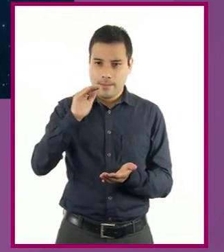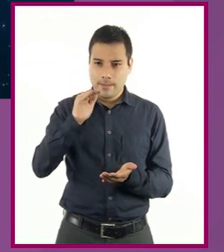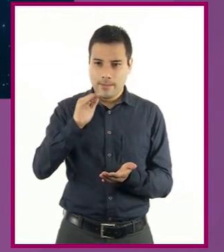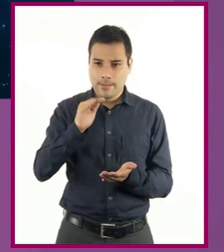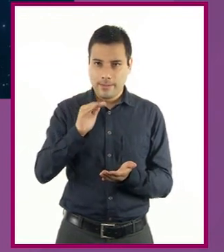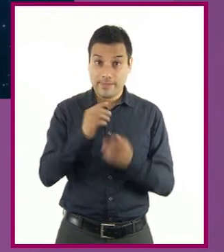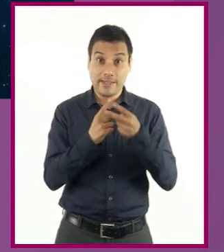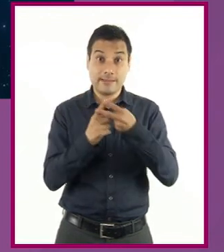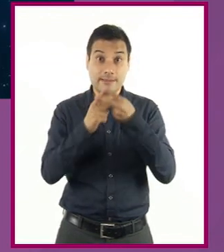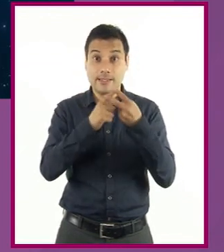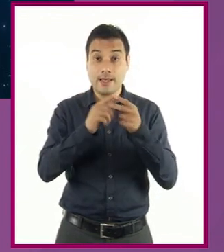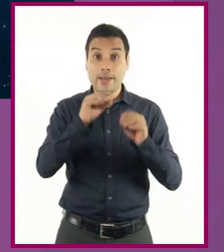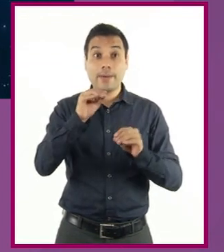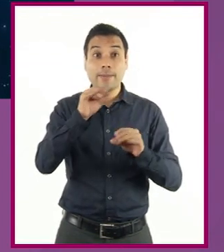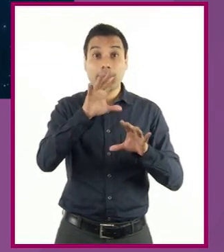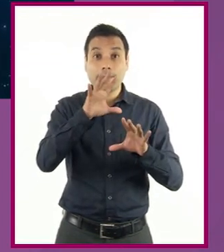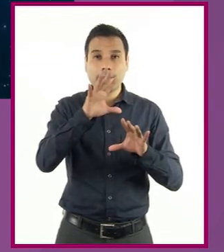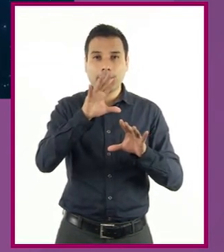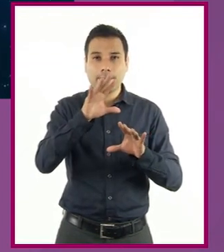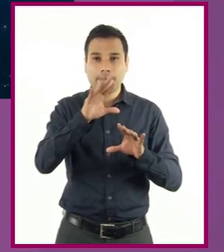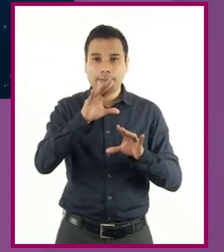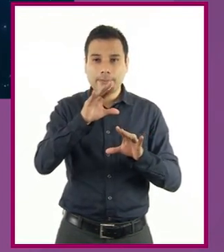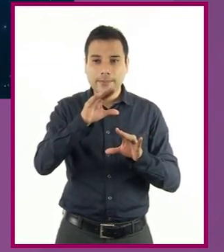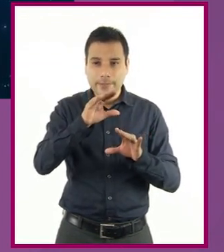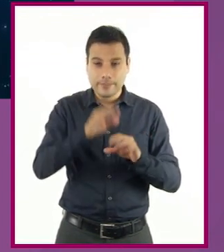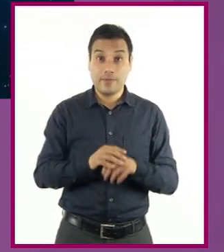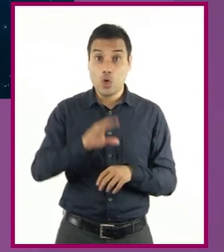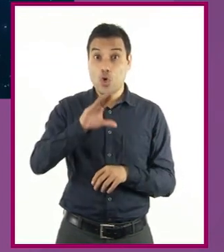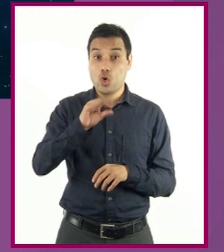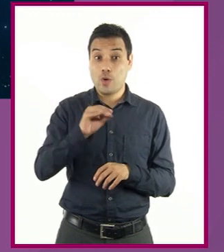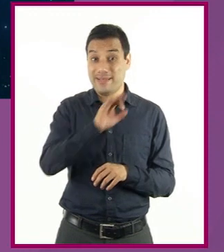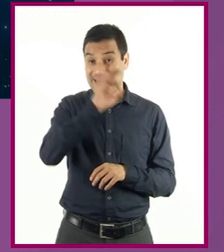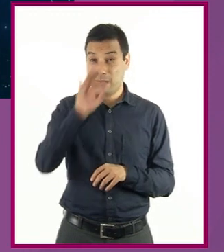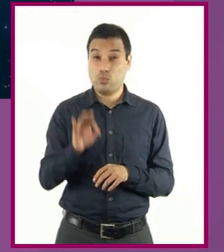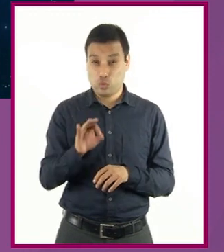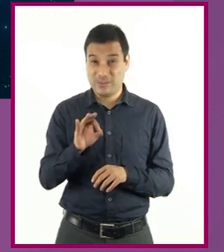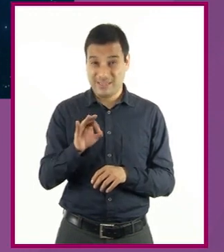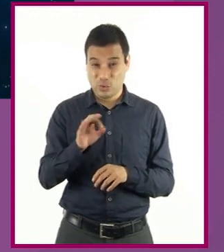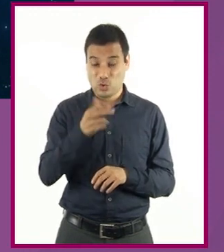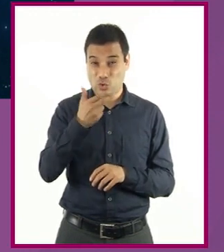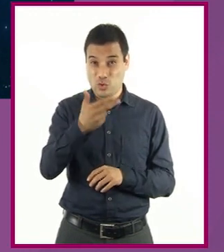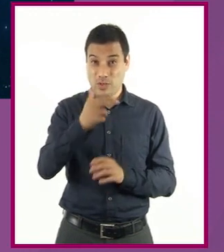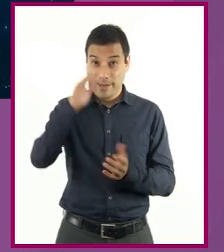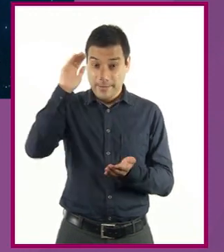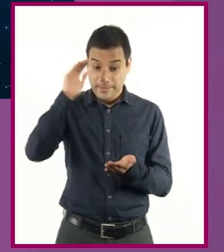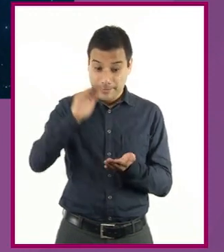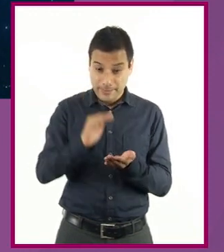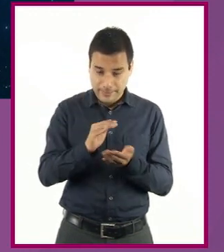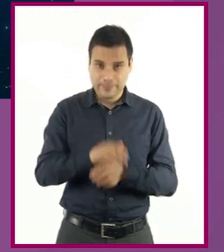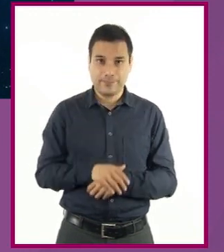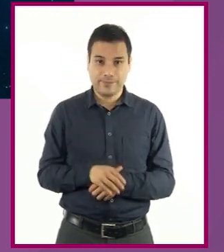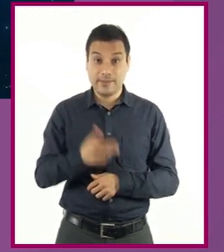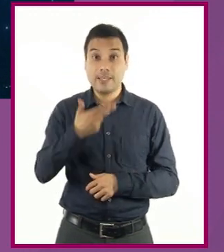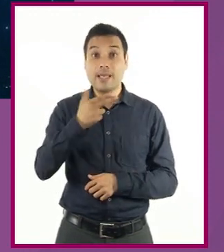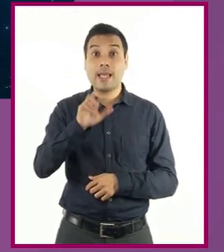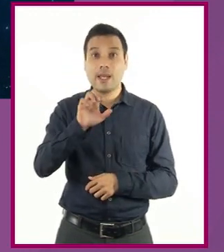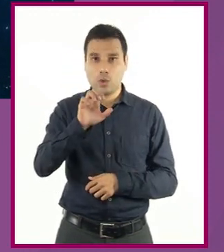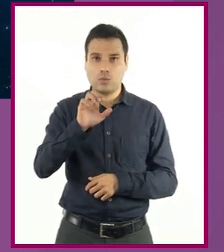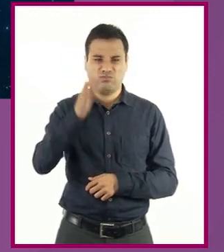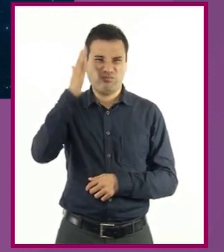la estrella se reduce. Cuando se ha consumido más del 90% del hidrógeno, el helio queda como